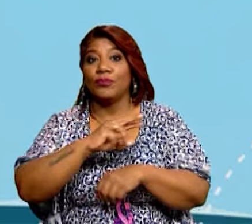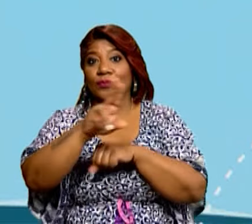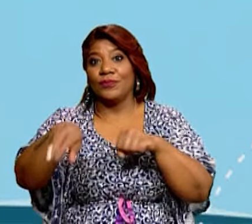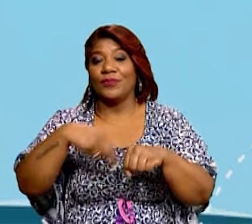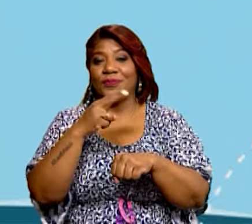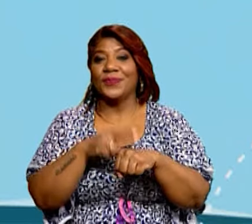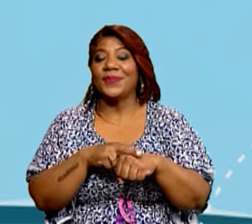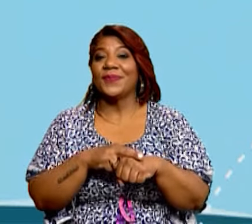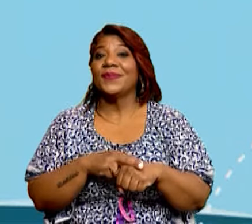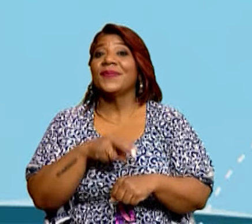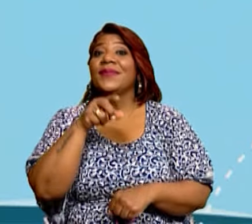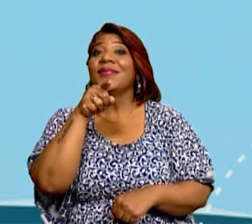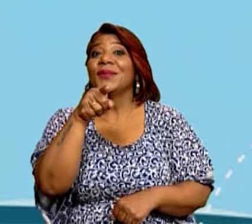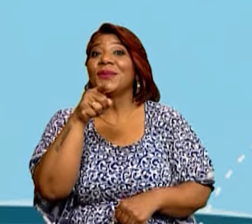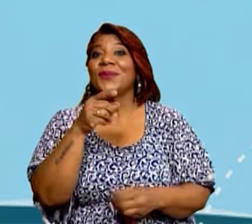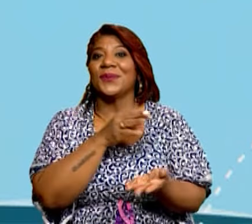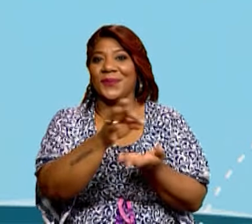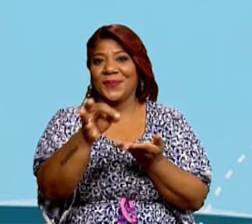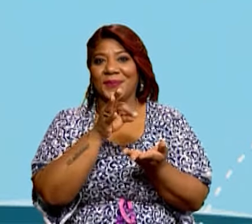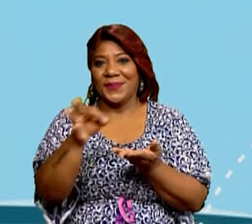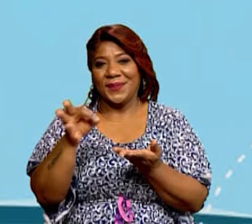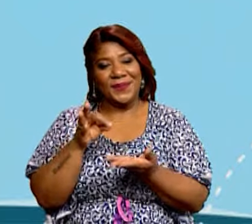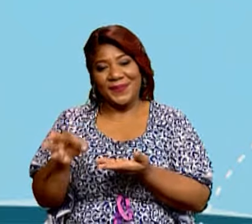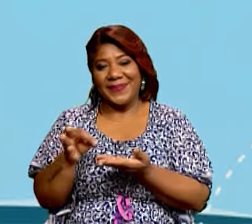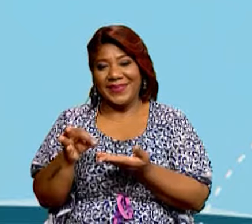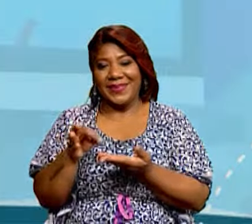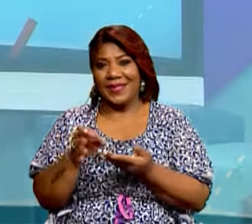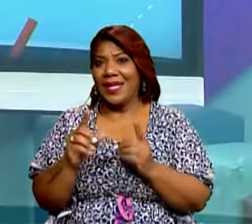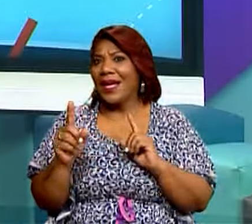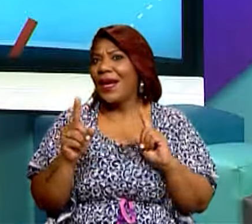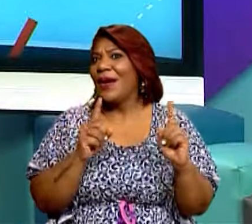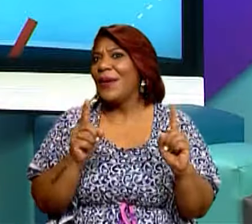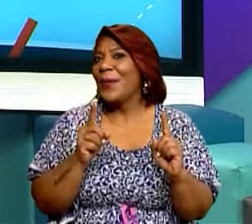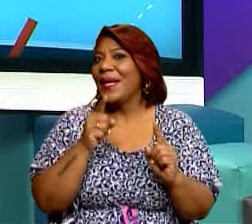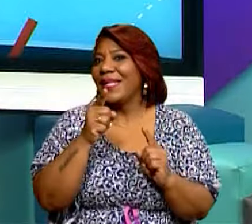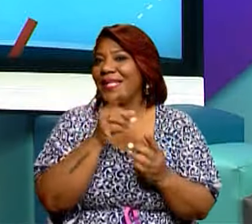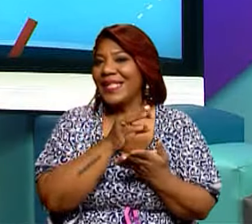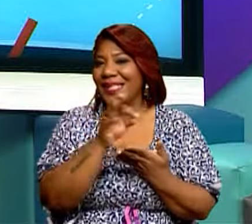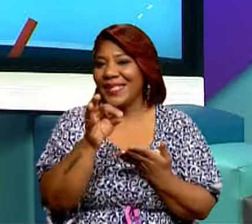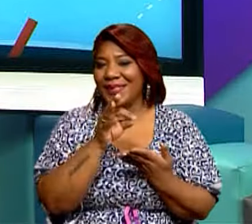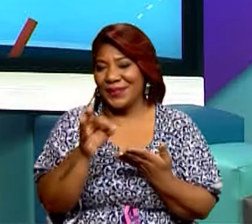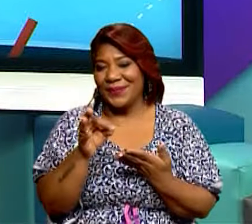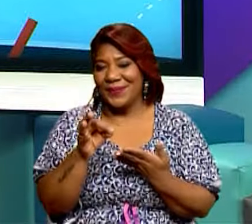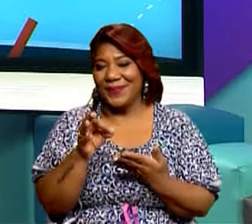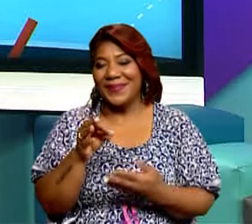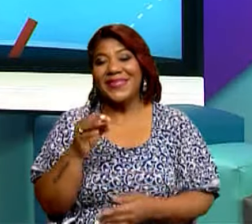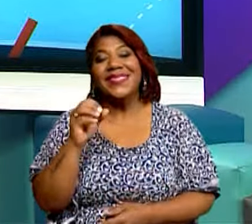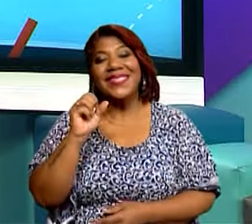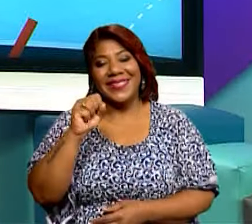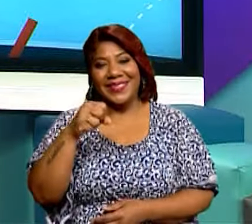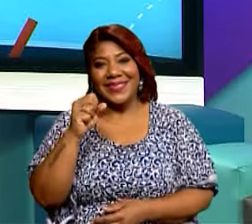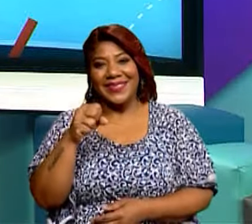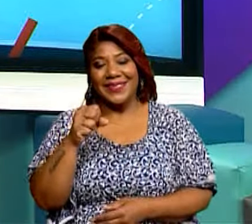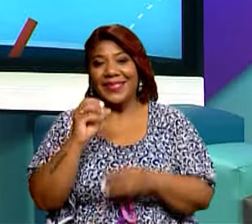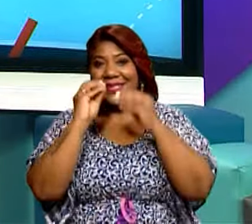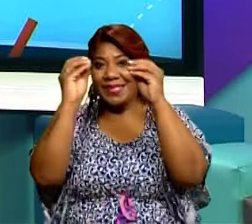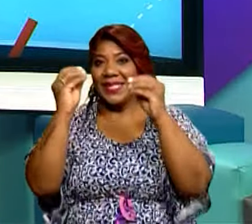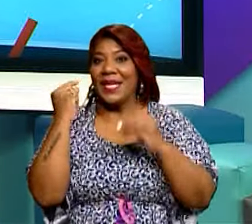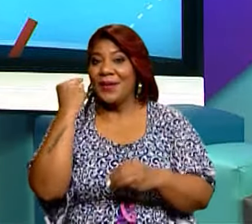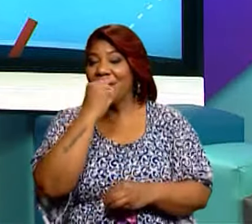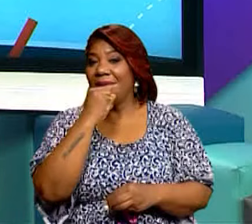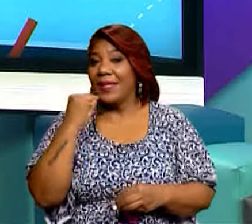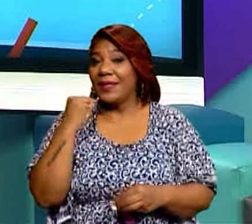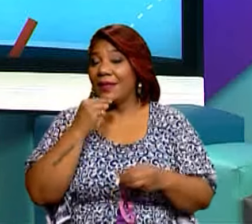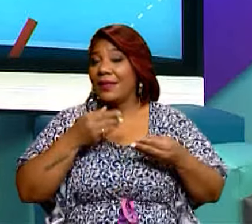natural de nuestra provincia. ¿Sabes tú cuál es tu provincia? Yo sé que sí. La mía, lo he dicho muchas veces, es